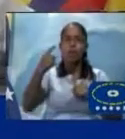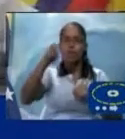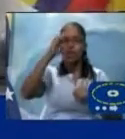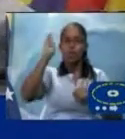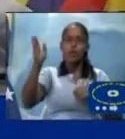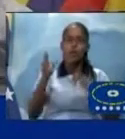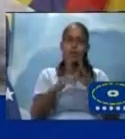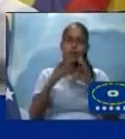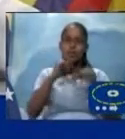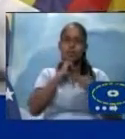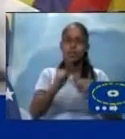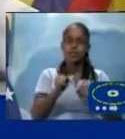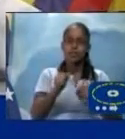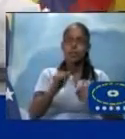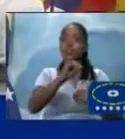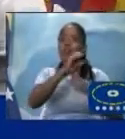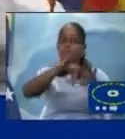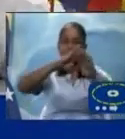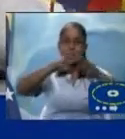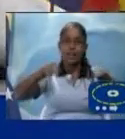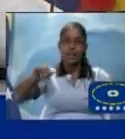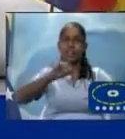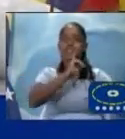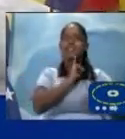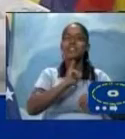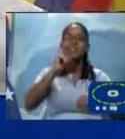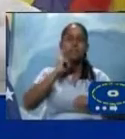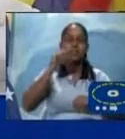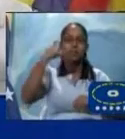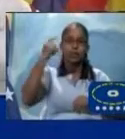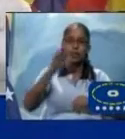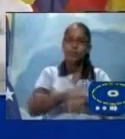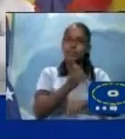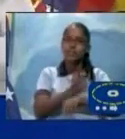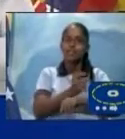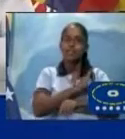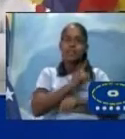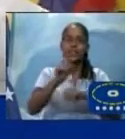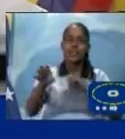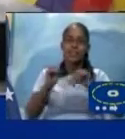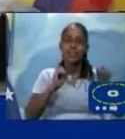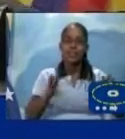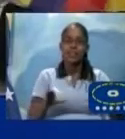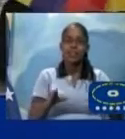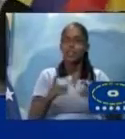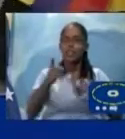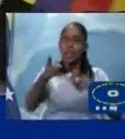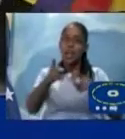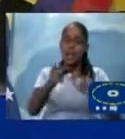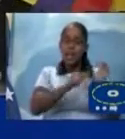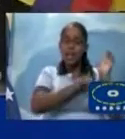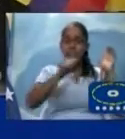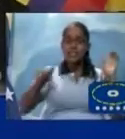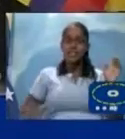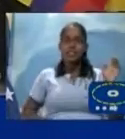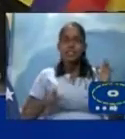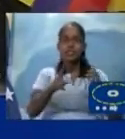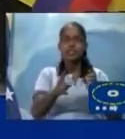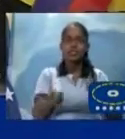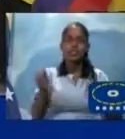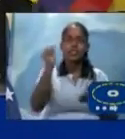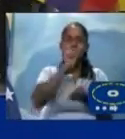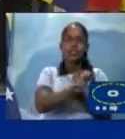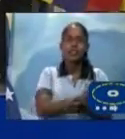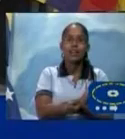dio la tierra de Israel. Pero por causa de la dureza de corazón, el Señor los